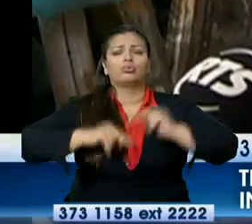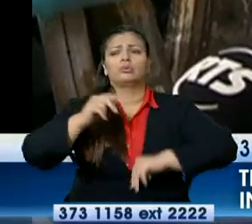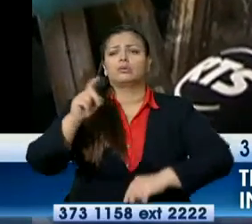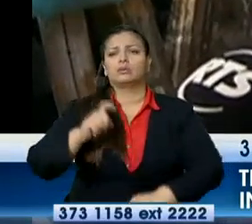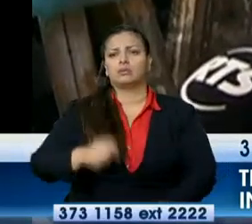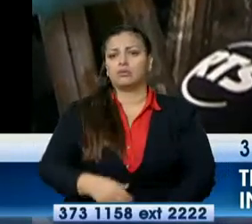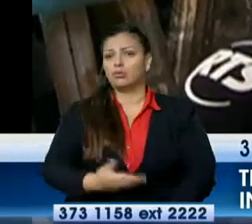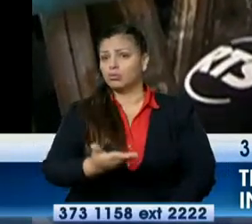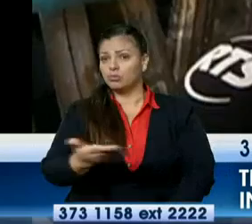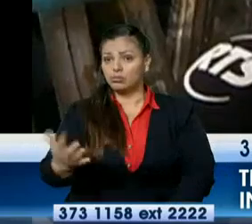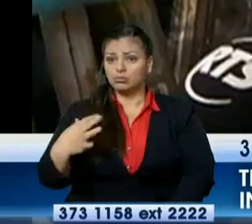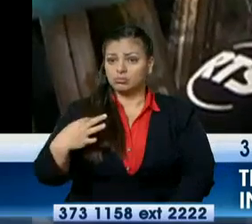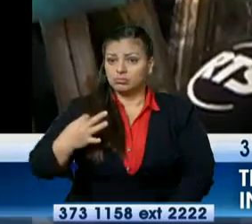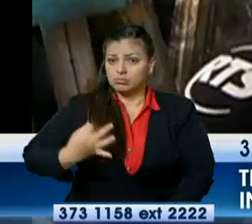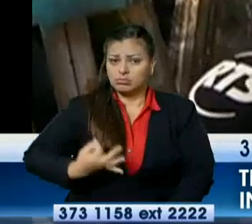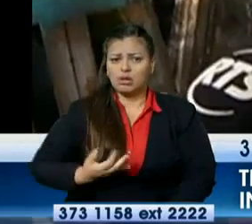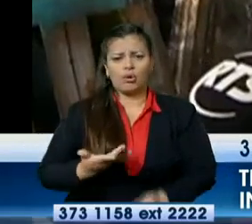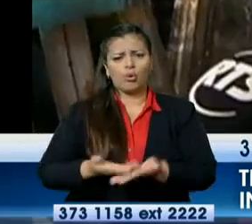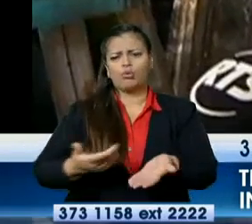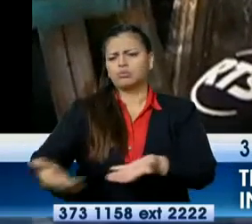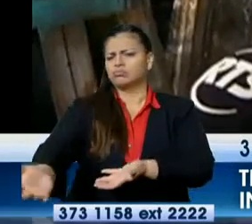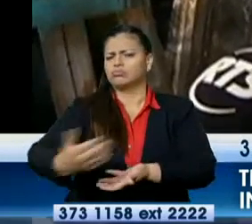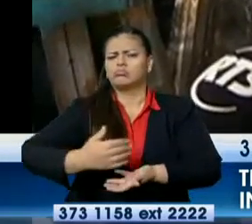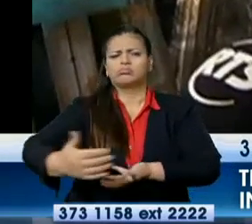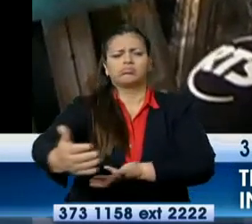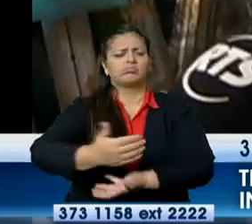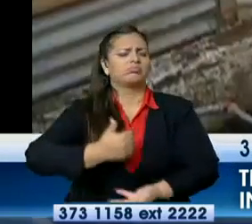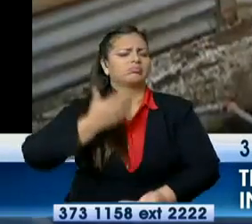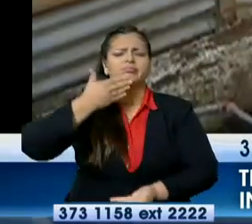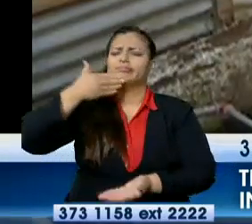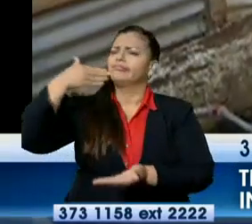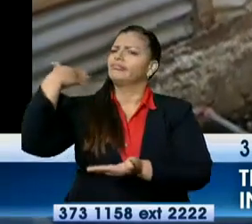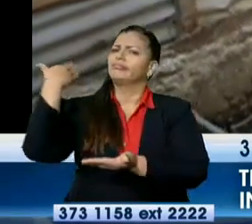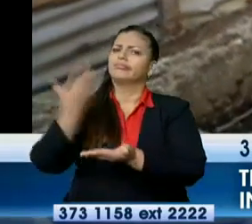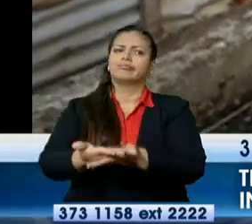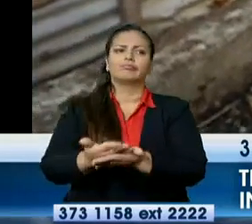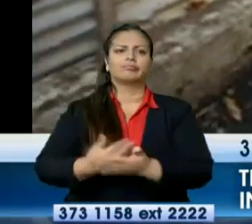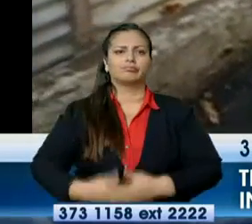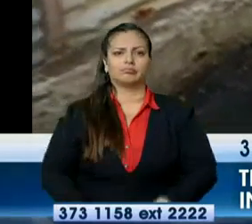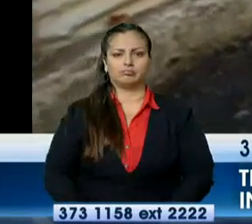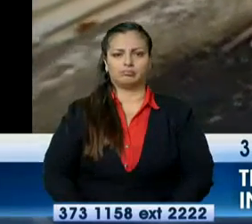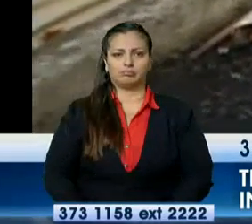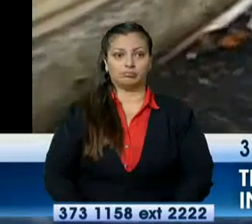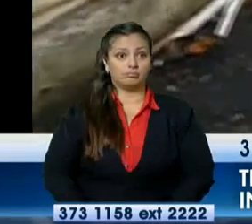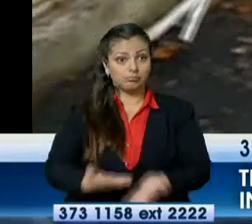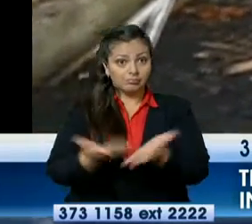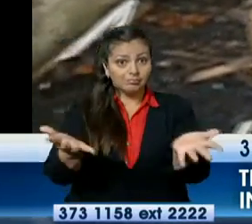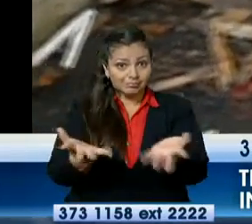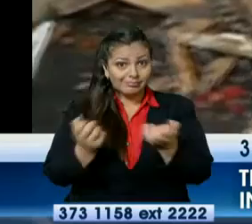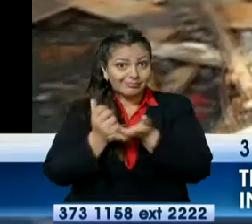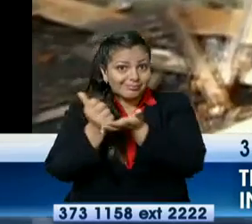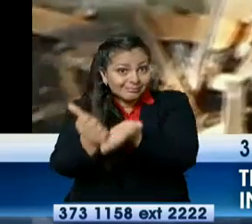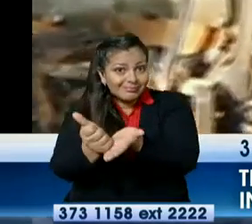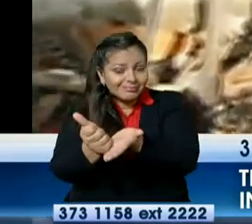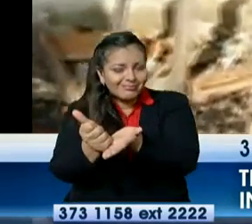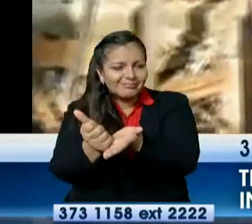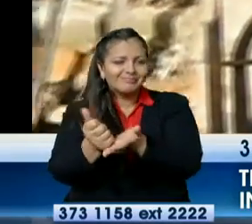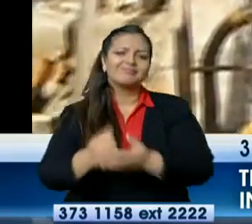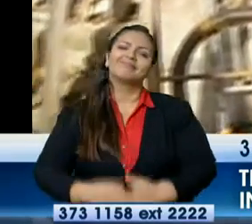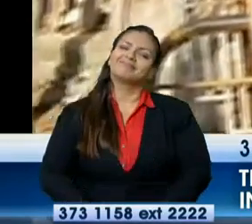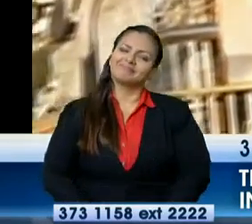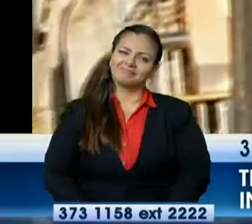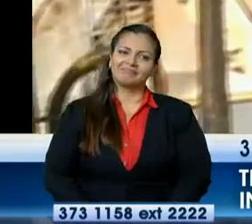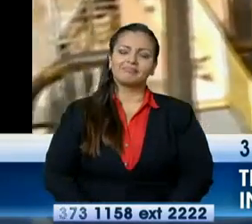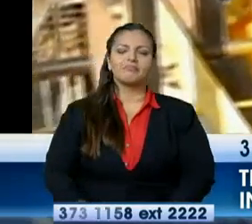nace regalarnos cualquier cosa, pues bienvenido sea. Muchas gracias. Si está en sus manos poder ayudar a estas humildes familias,